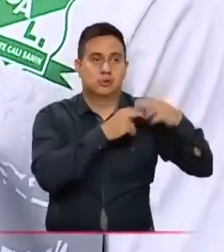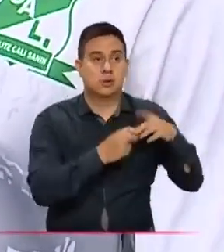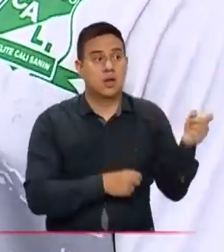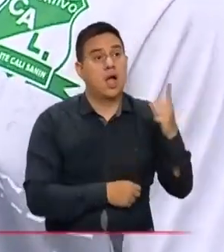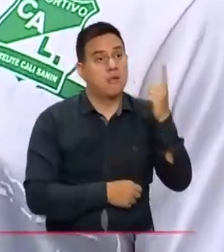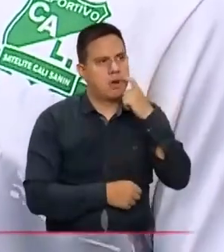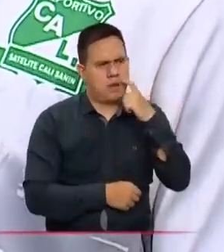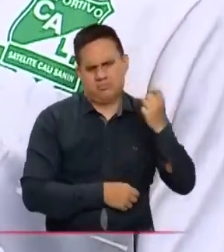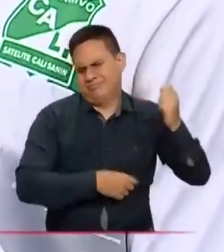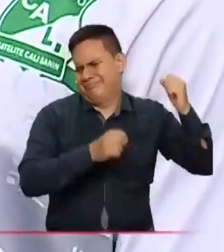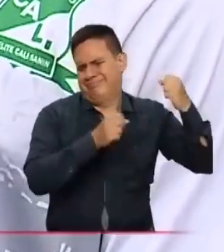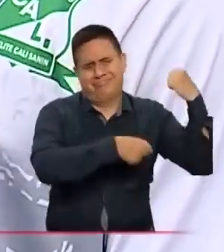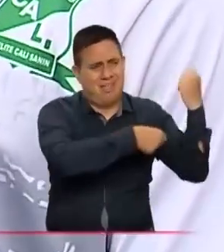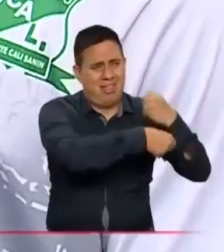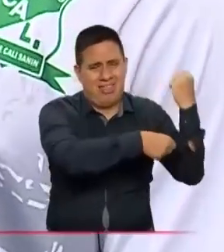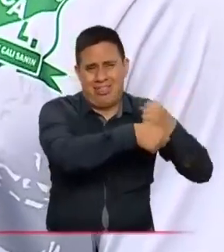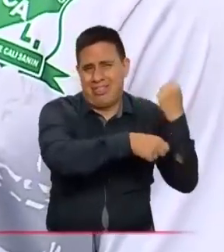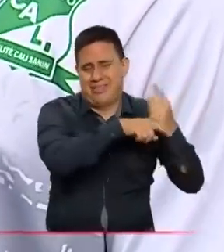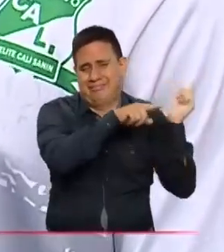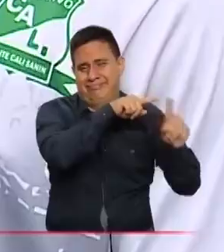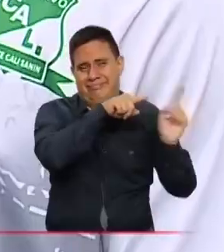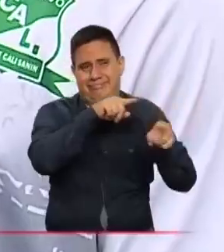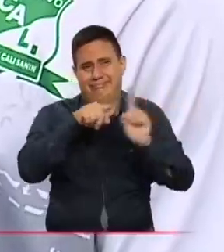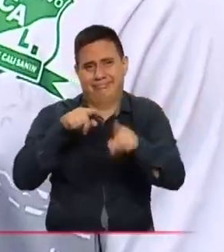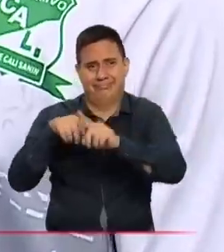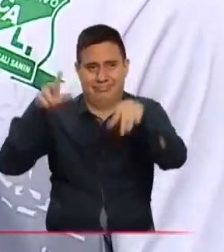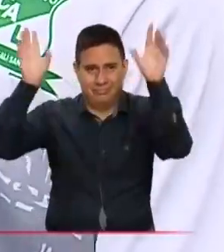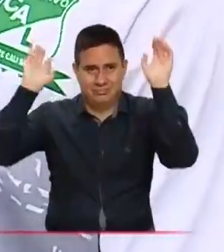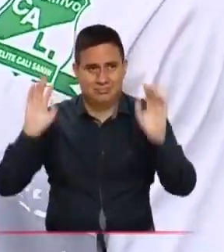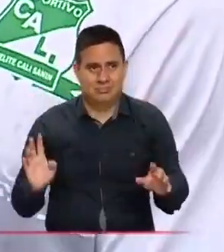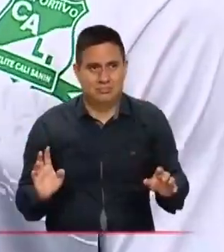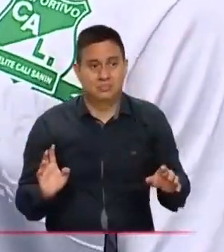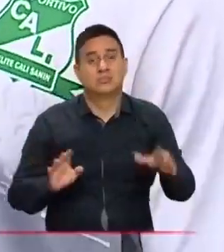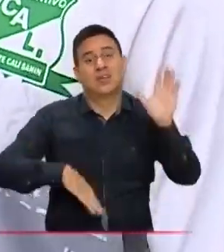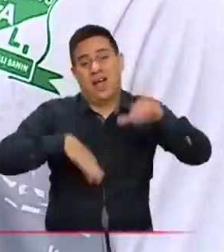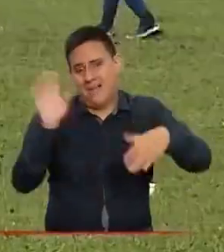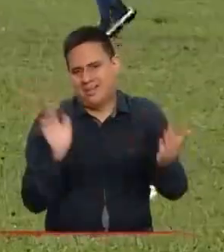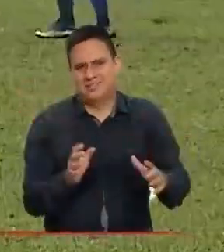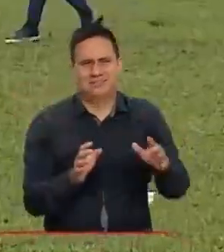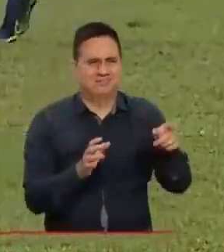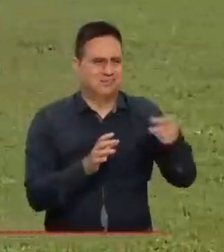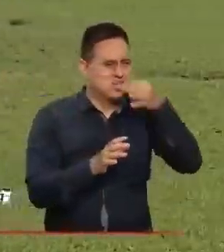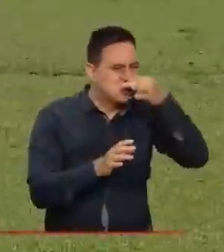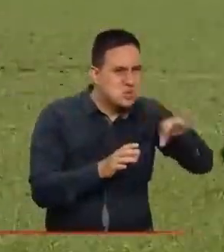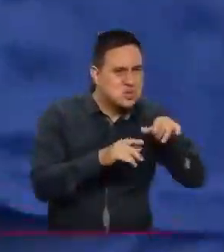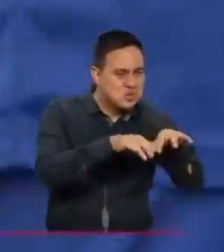trabajaba de todo, todo. También cuando te tocaba hasta un cañerillo, arreglar todo, vaina así.